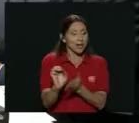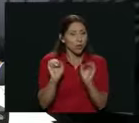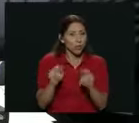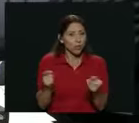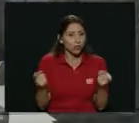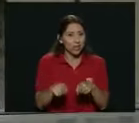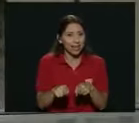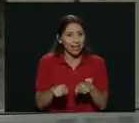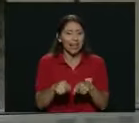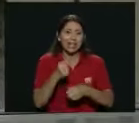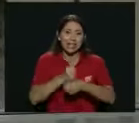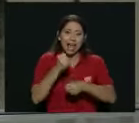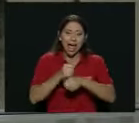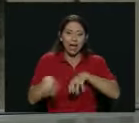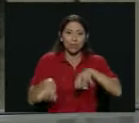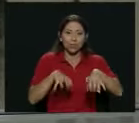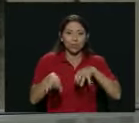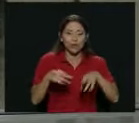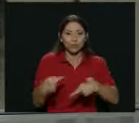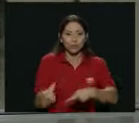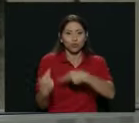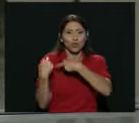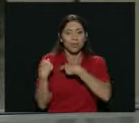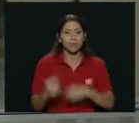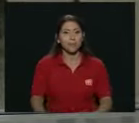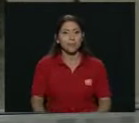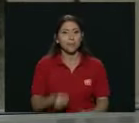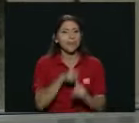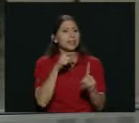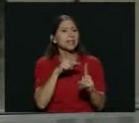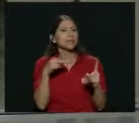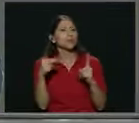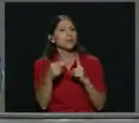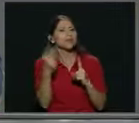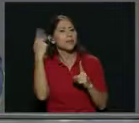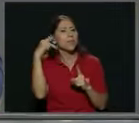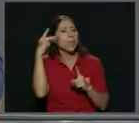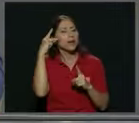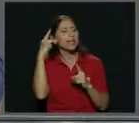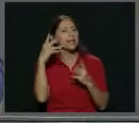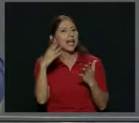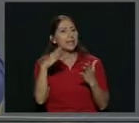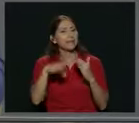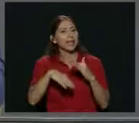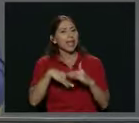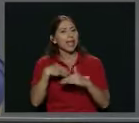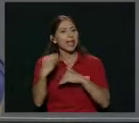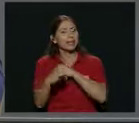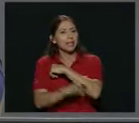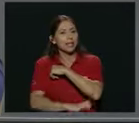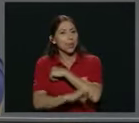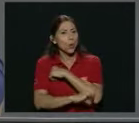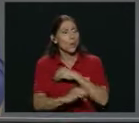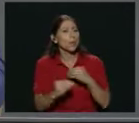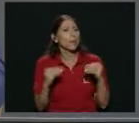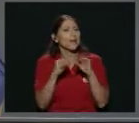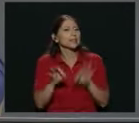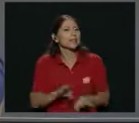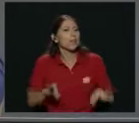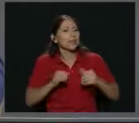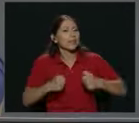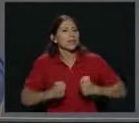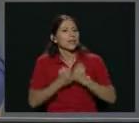suceder y actuar responsablemente, sobre todo. Desde el punto de vista de la política exterior, Carlos, ¿cuáles serían los retos más